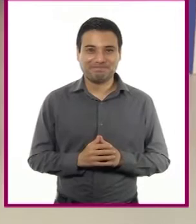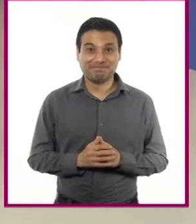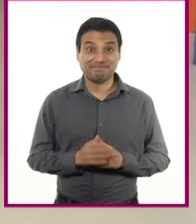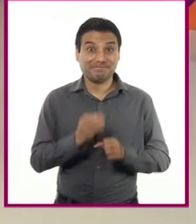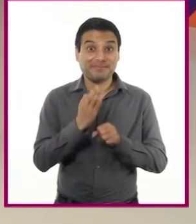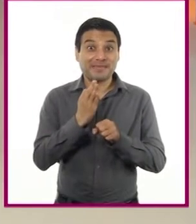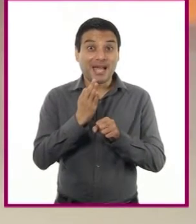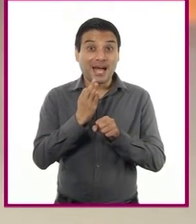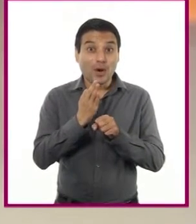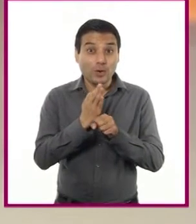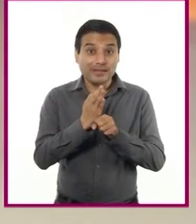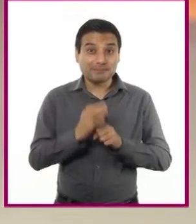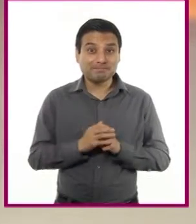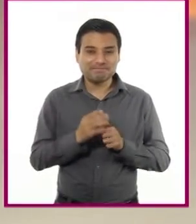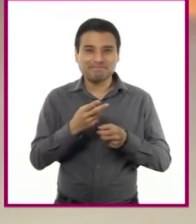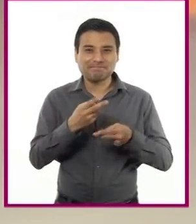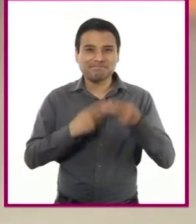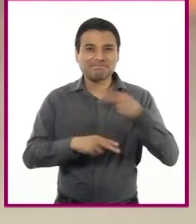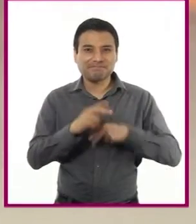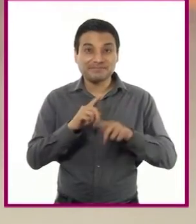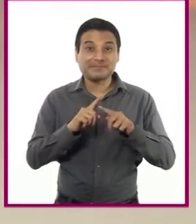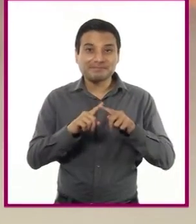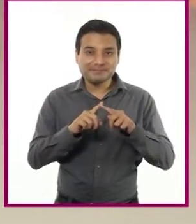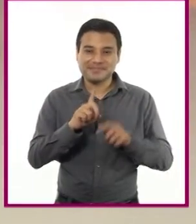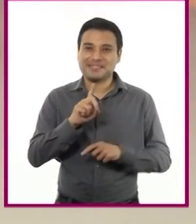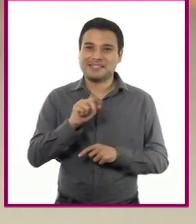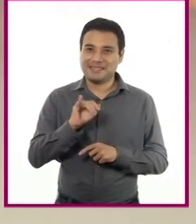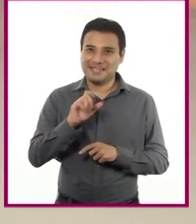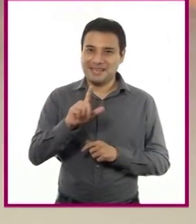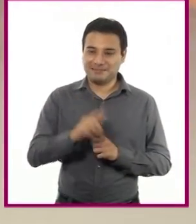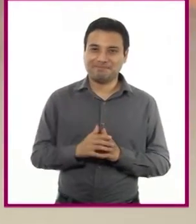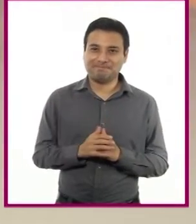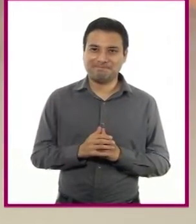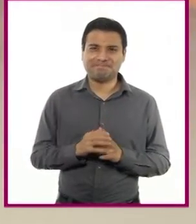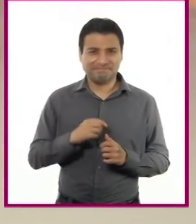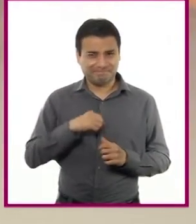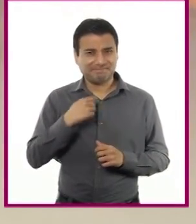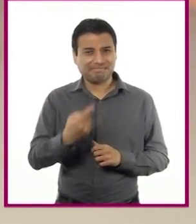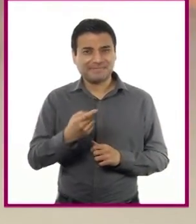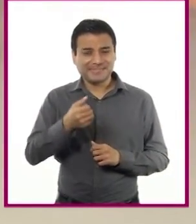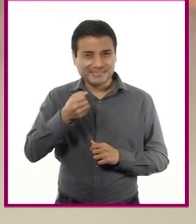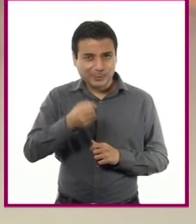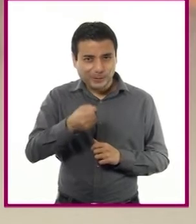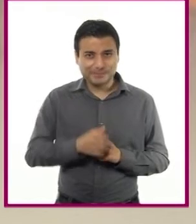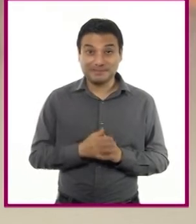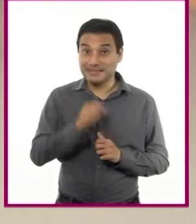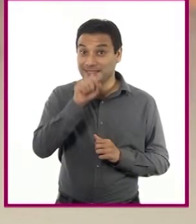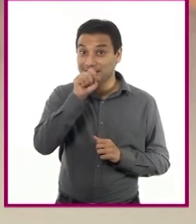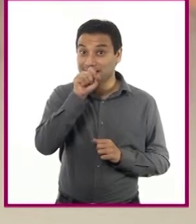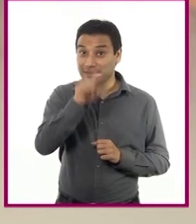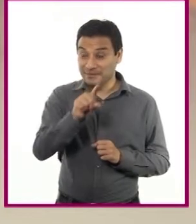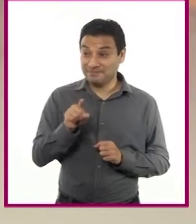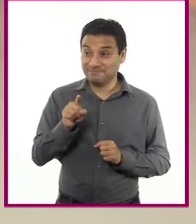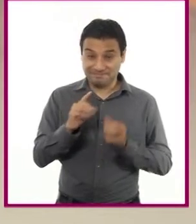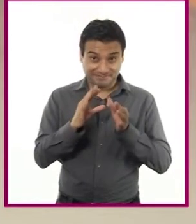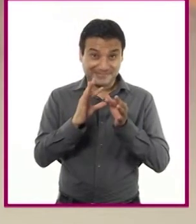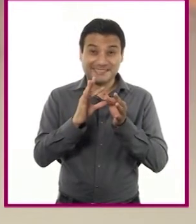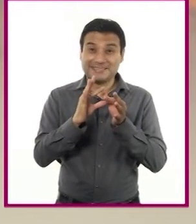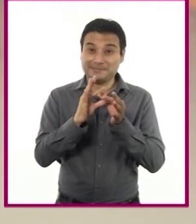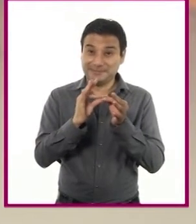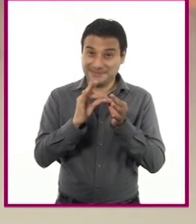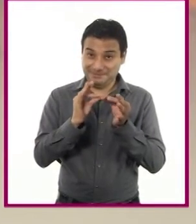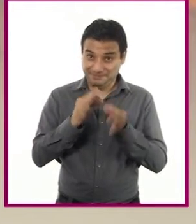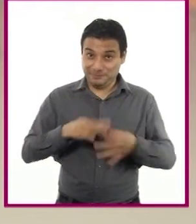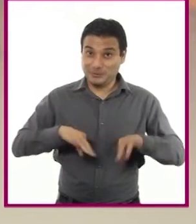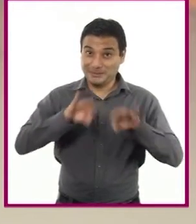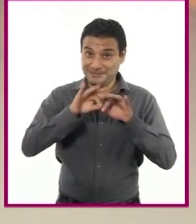esta ocasión me acompaña Daniel y además de saludarlos, nos tiene un mensaje muy importante para todas y